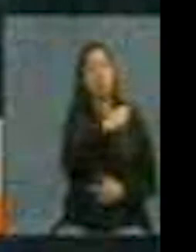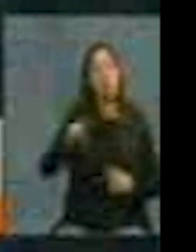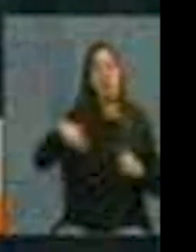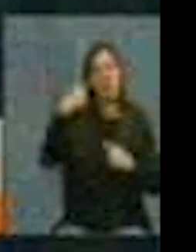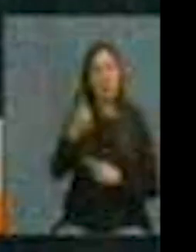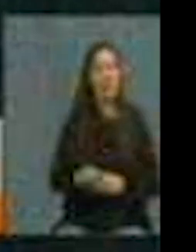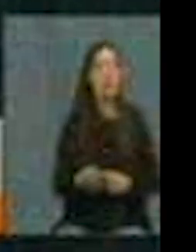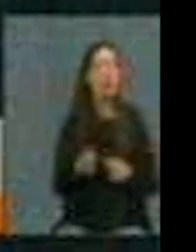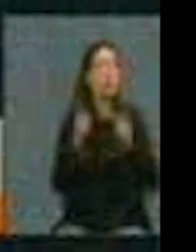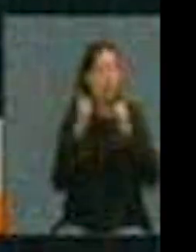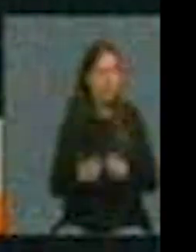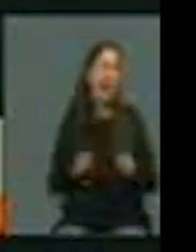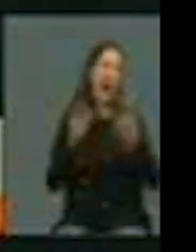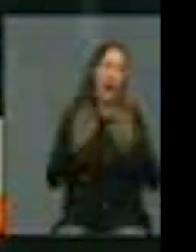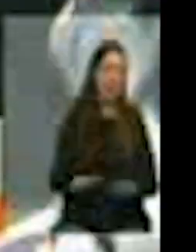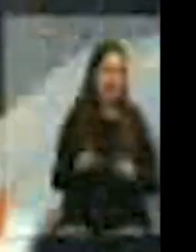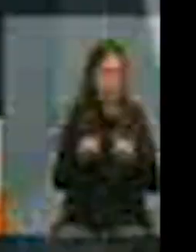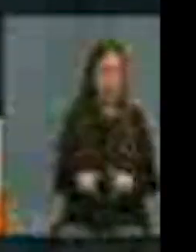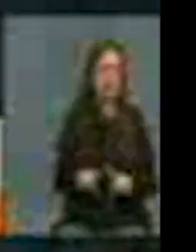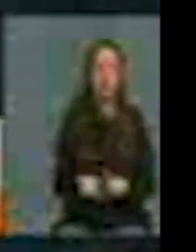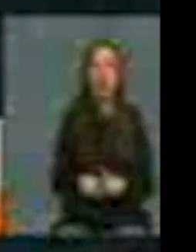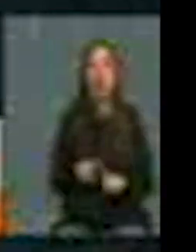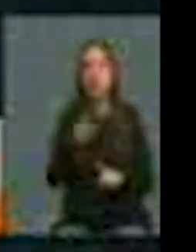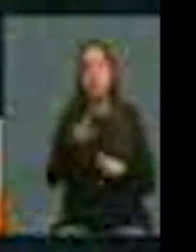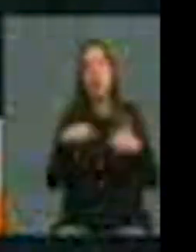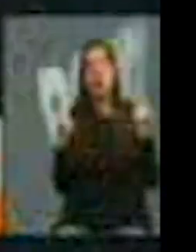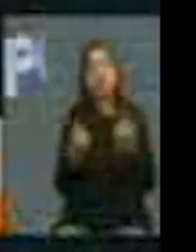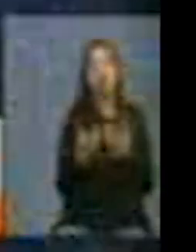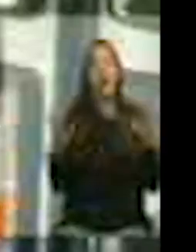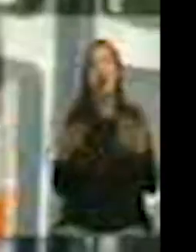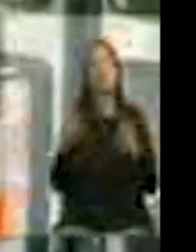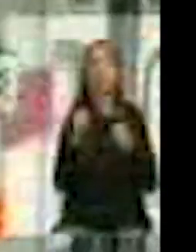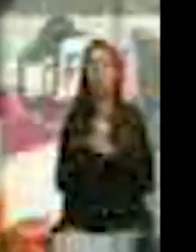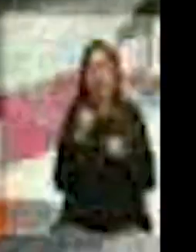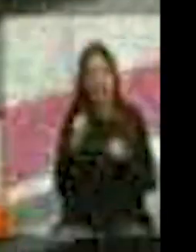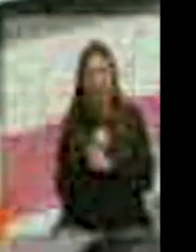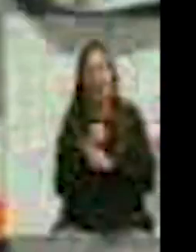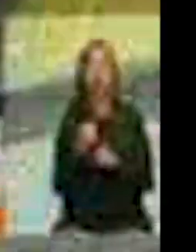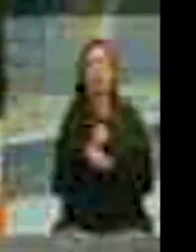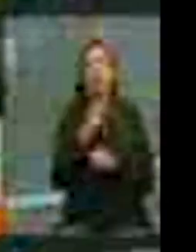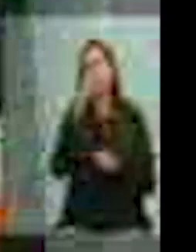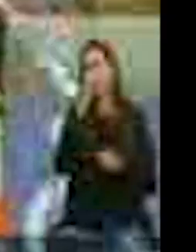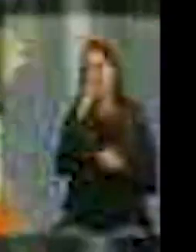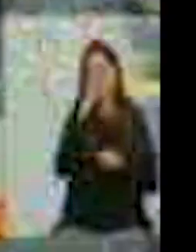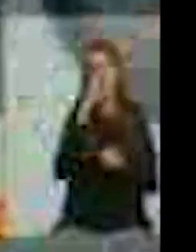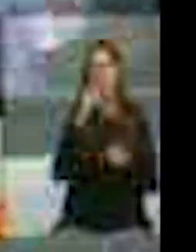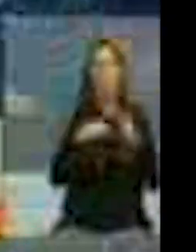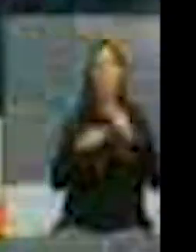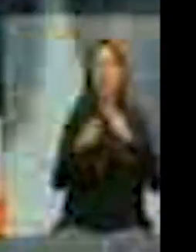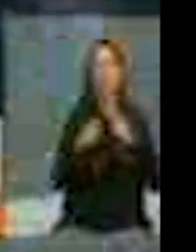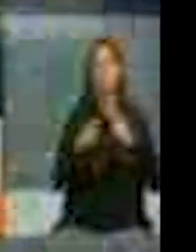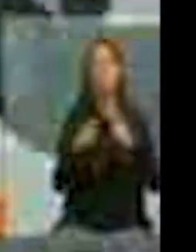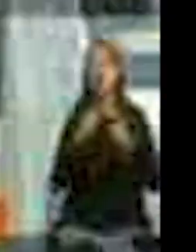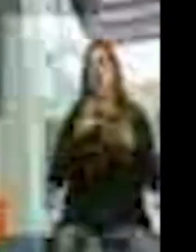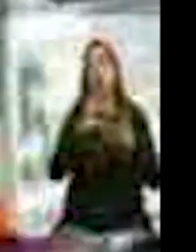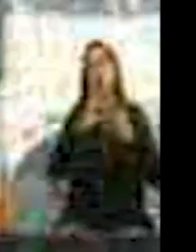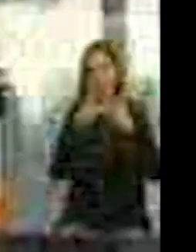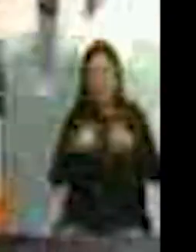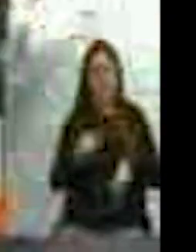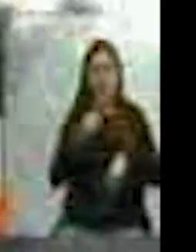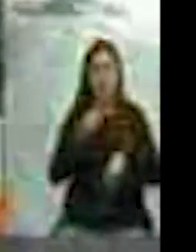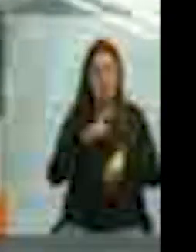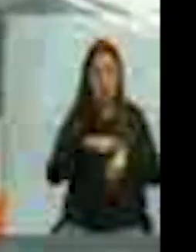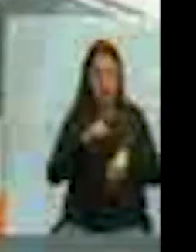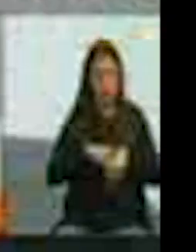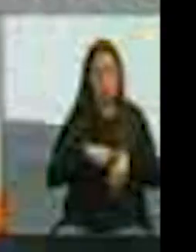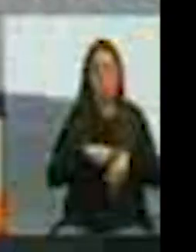viene. De todas formas, estamos trabajando para hacer una red de horario a partir del 4 de mayo, que es el primer